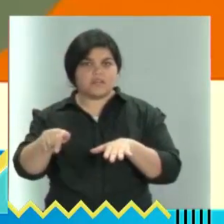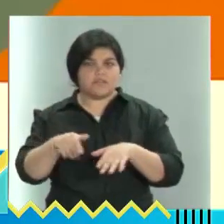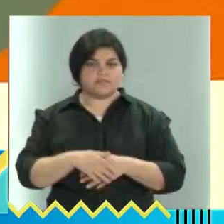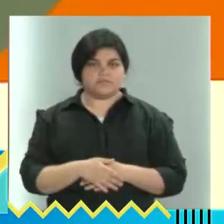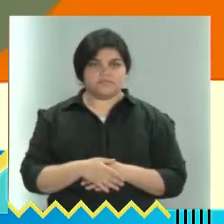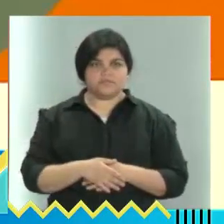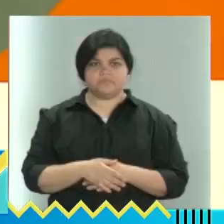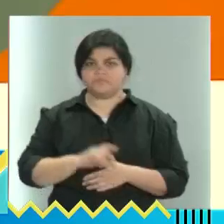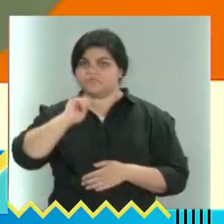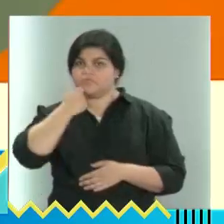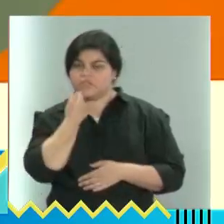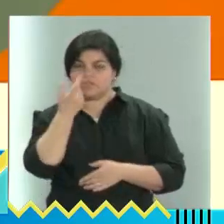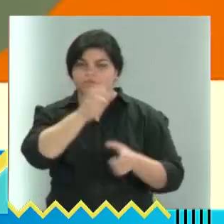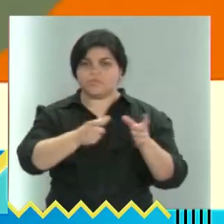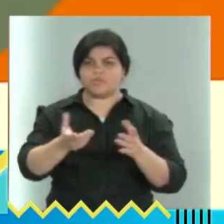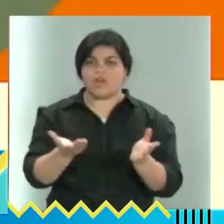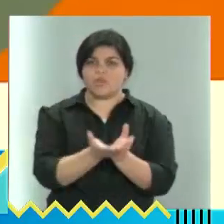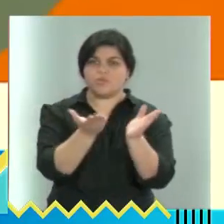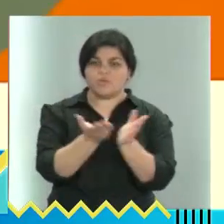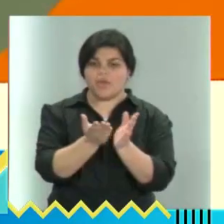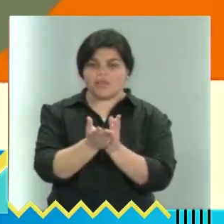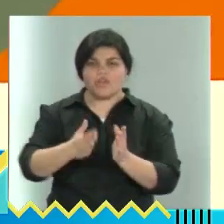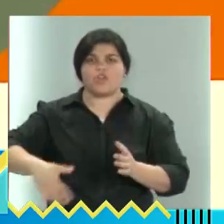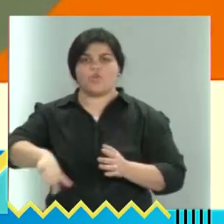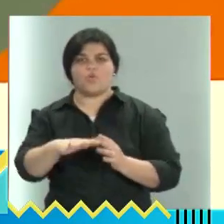los estudiantes, con los espacios para encontrarse